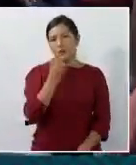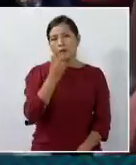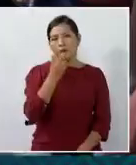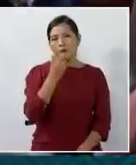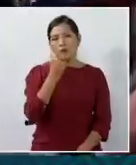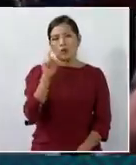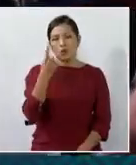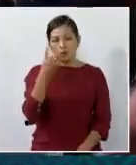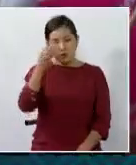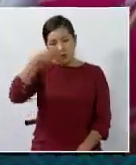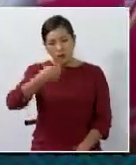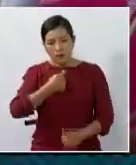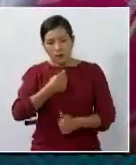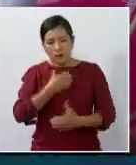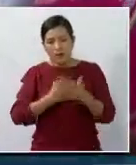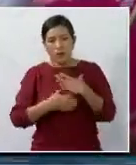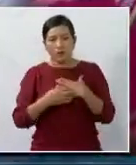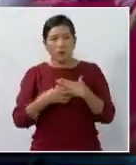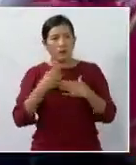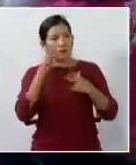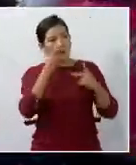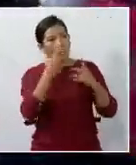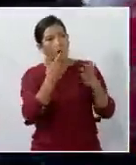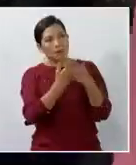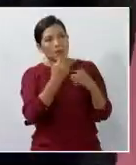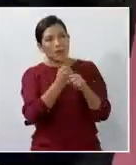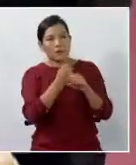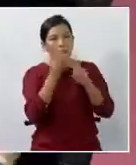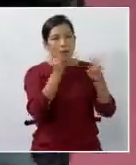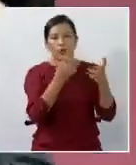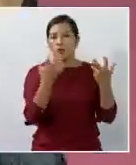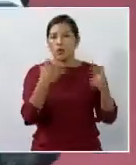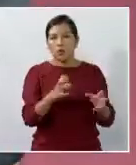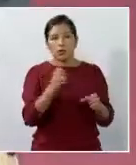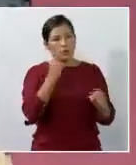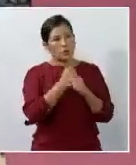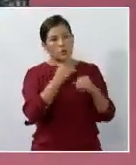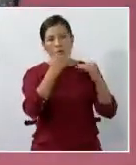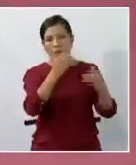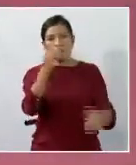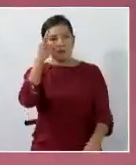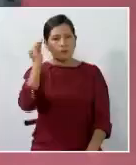derrocamiento de un gobierno como es el gobierno del presidente Luis Arce